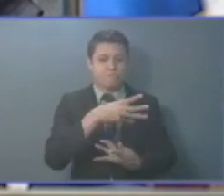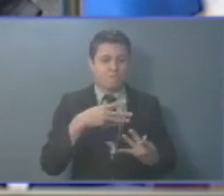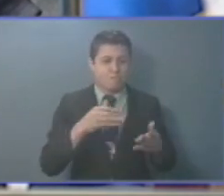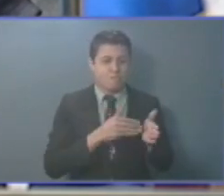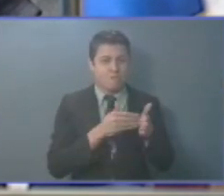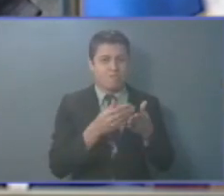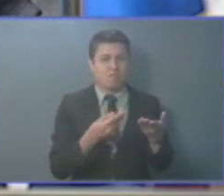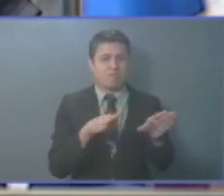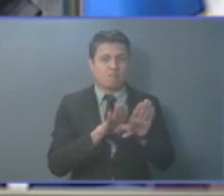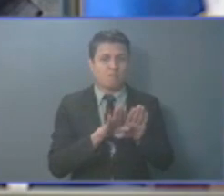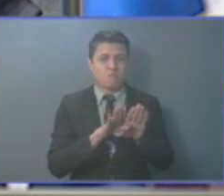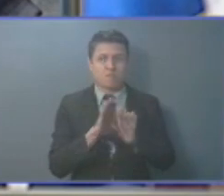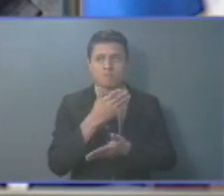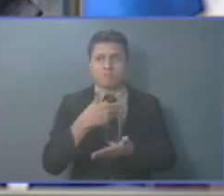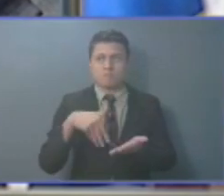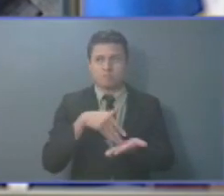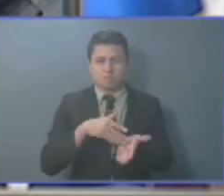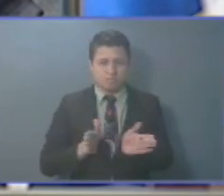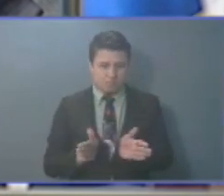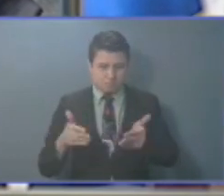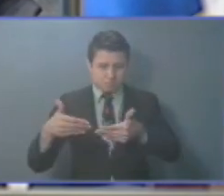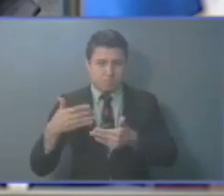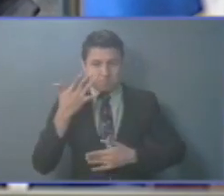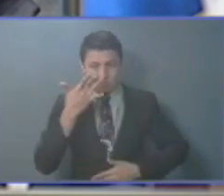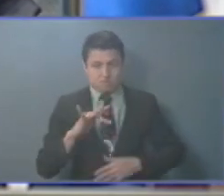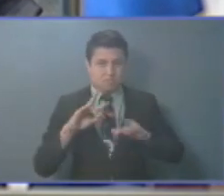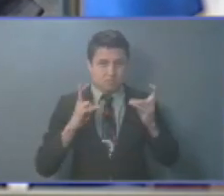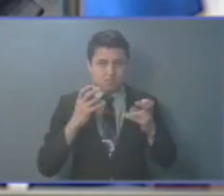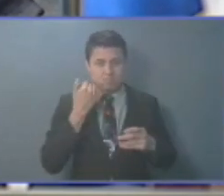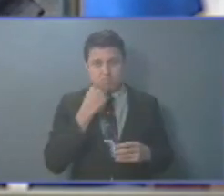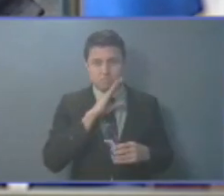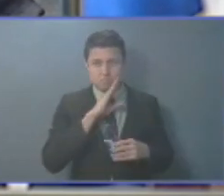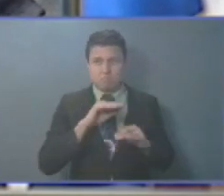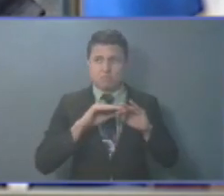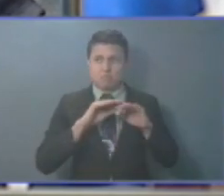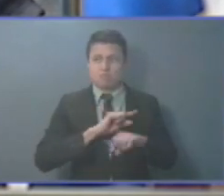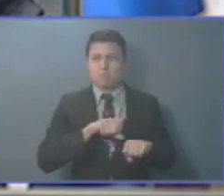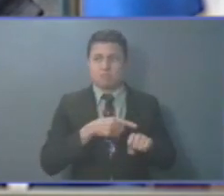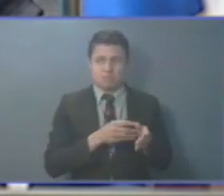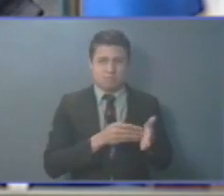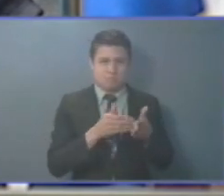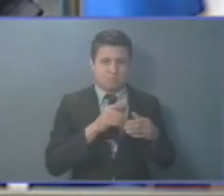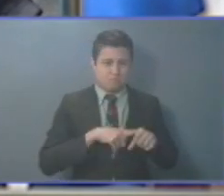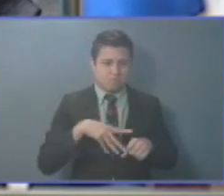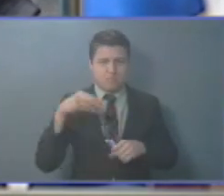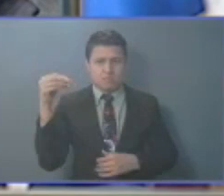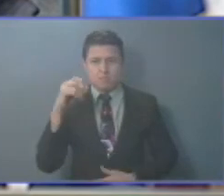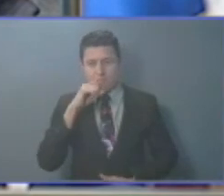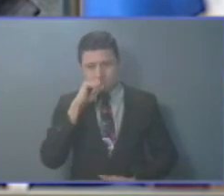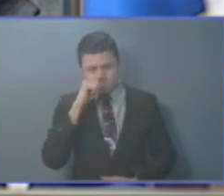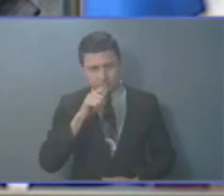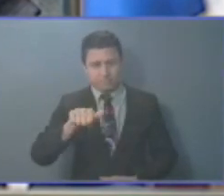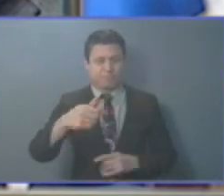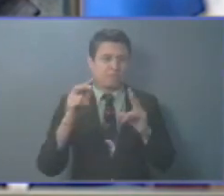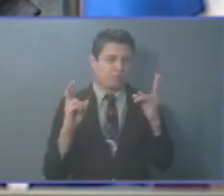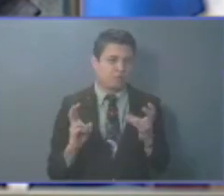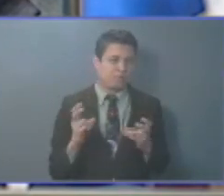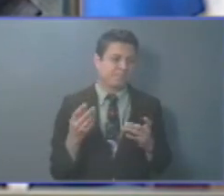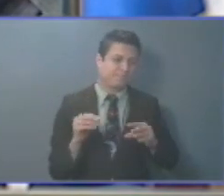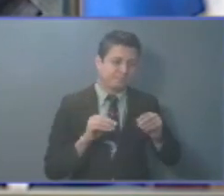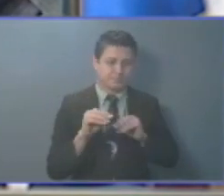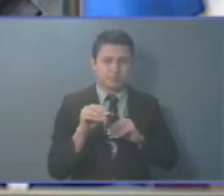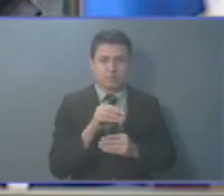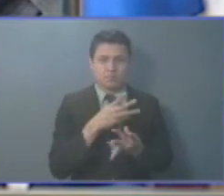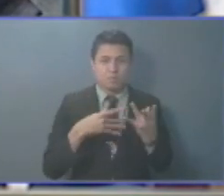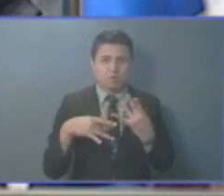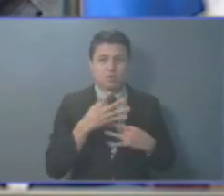apertura y cierre de establecimientos o empresas, cuarentenas, horarios de entradas y salidas, como todo lo que tenga que ver con la movilidad